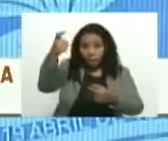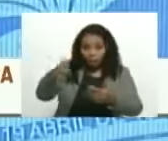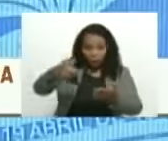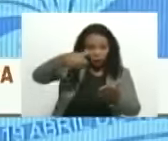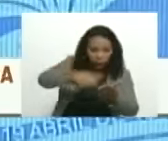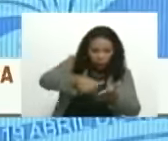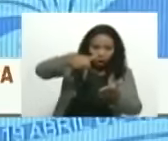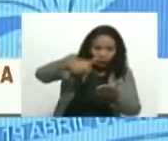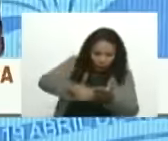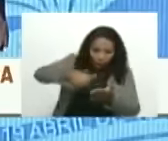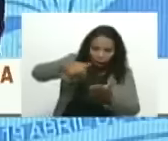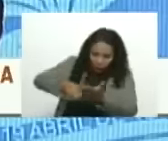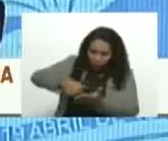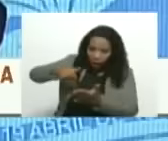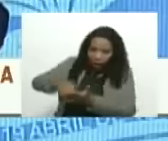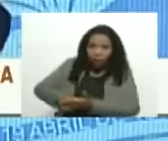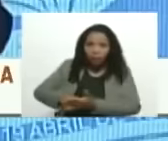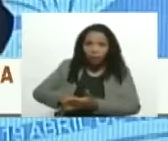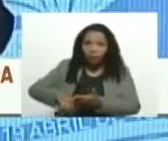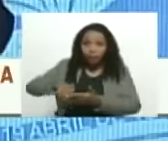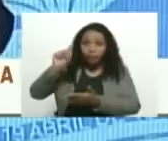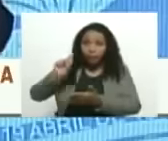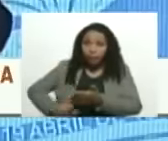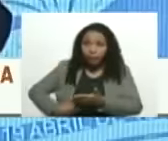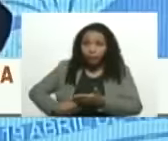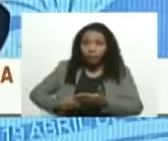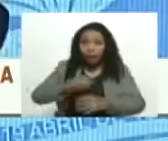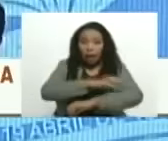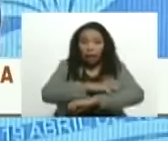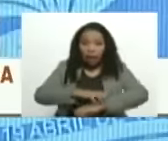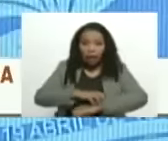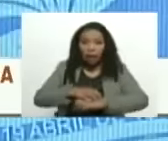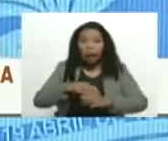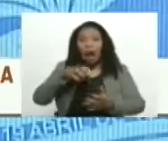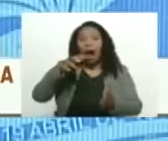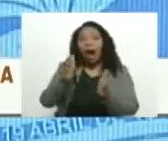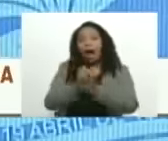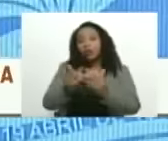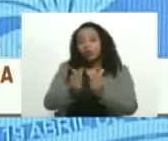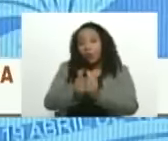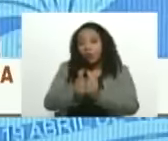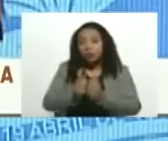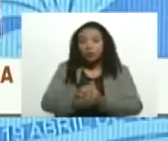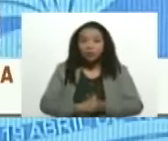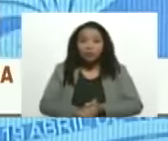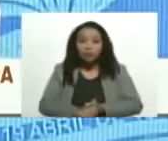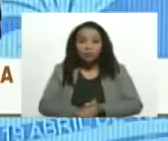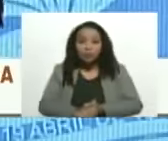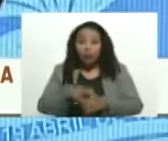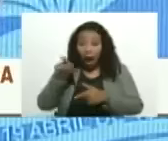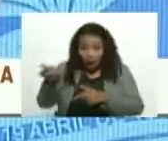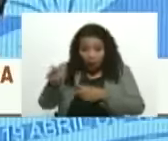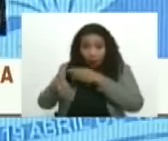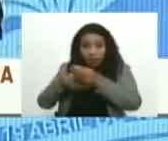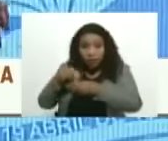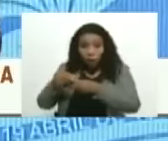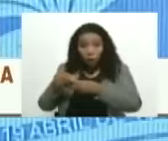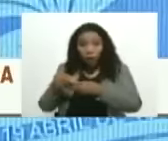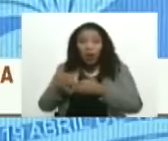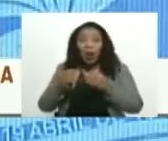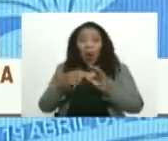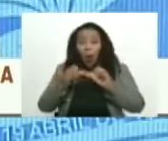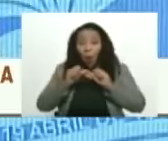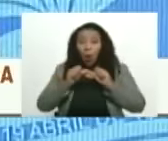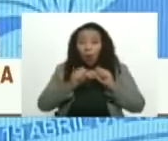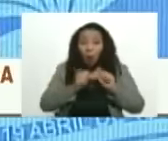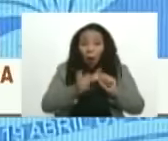persona los firmantes de El Tigre estado Anzoátegui. Y así lo hicieron y así lo siguieron